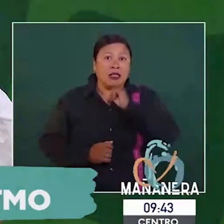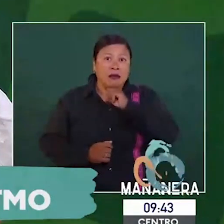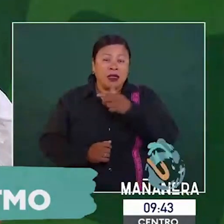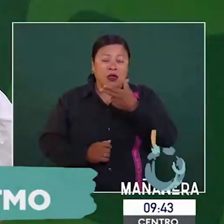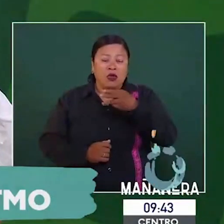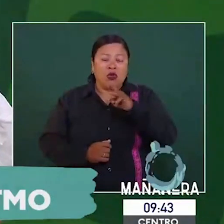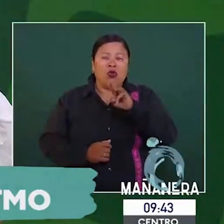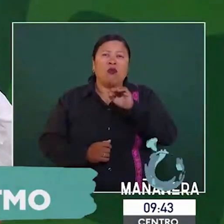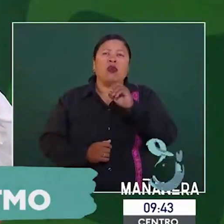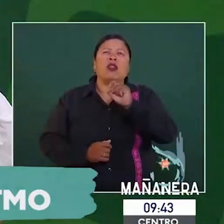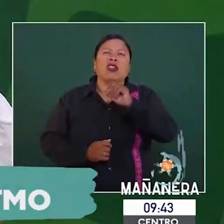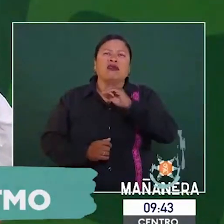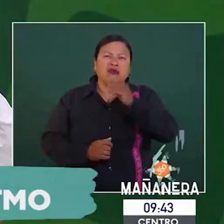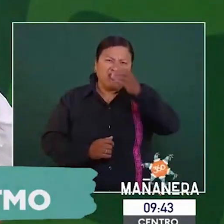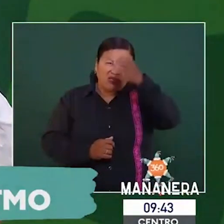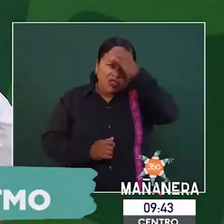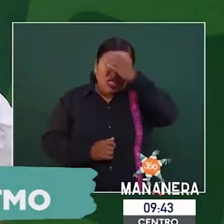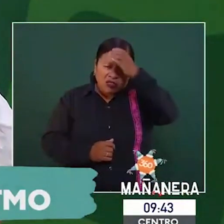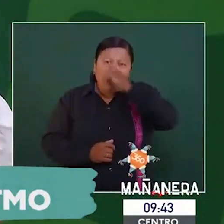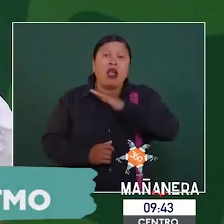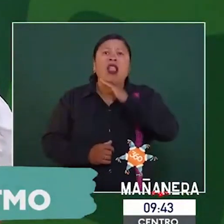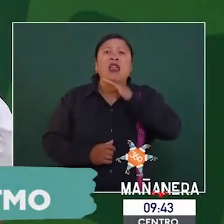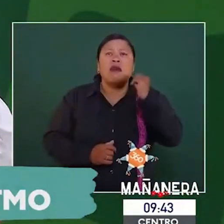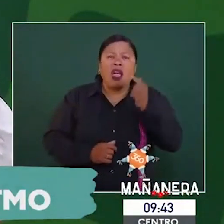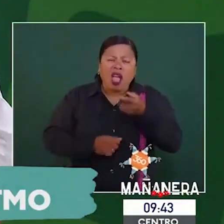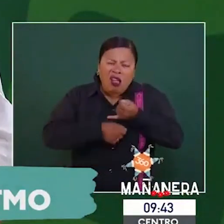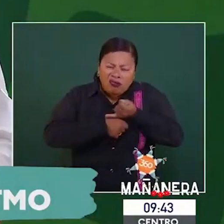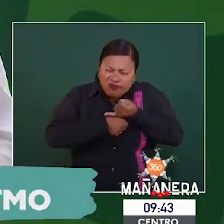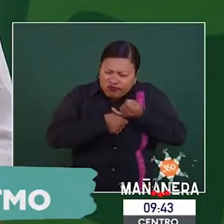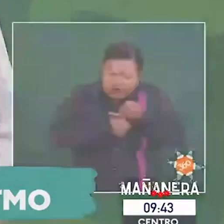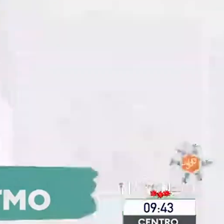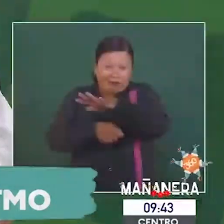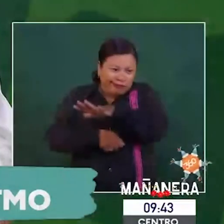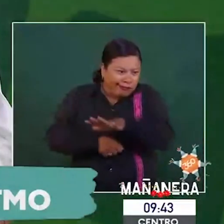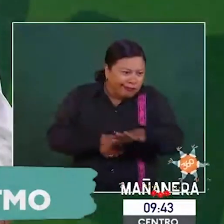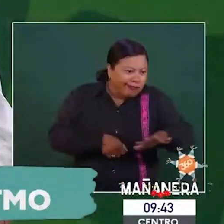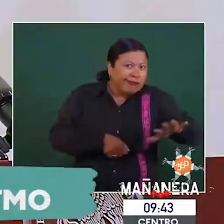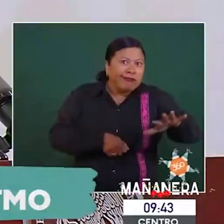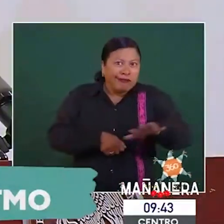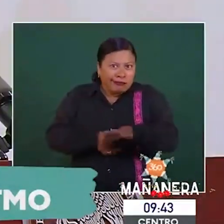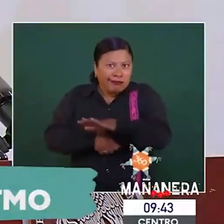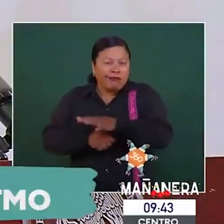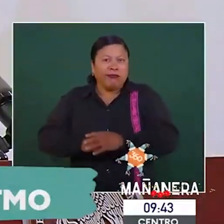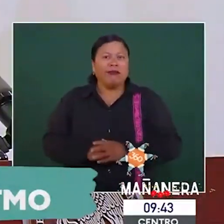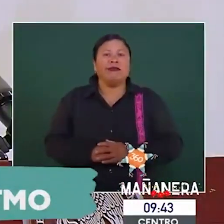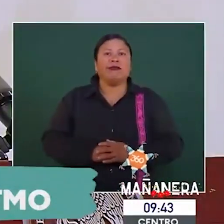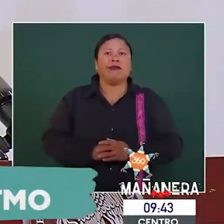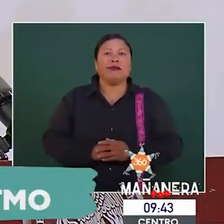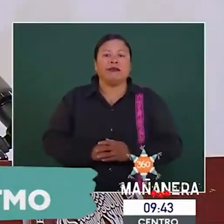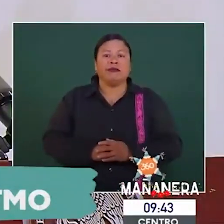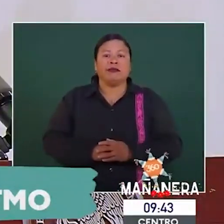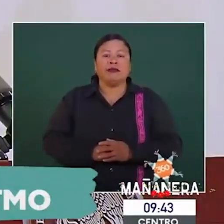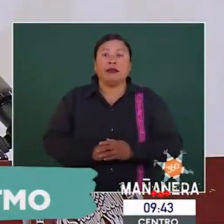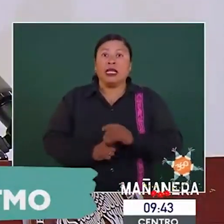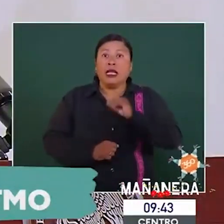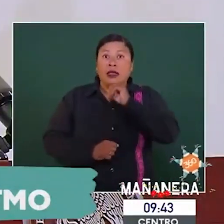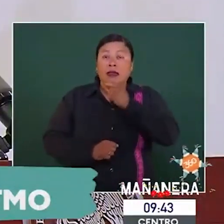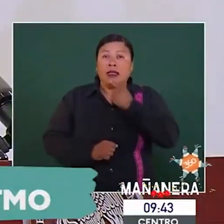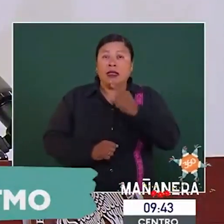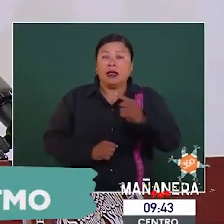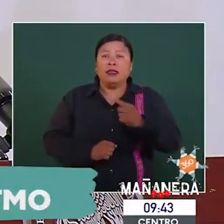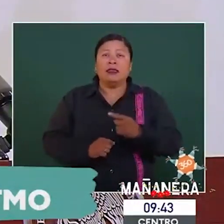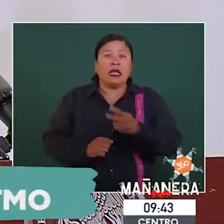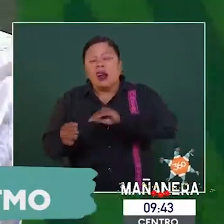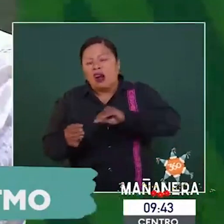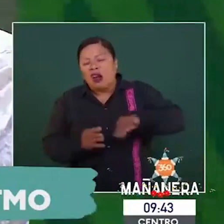científico alemán, estudió todos los pasos para unir los océanos y él decía que este era